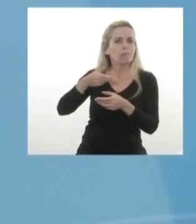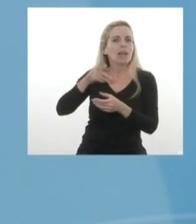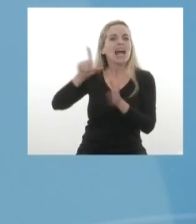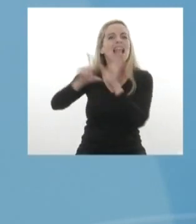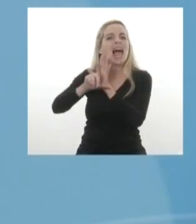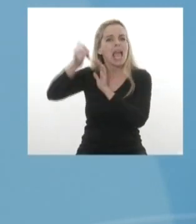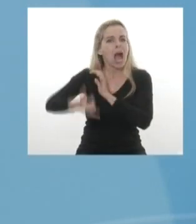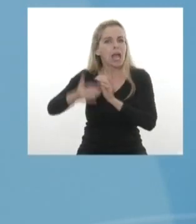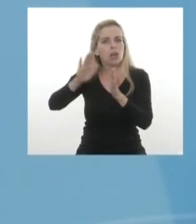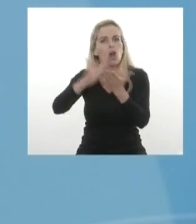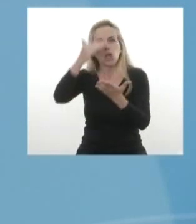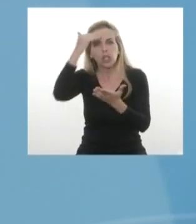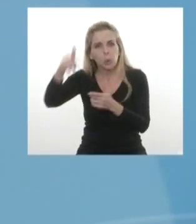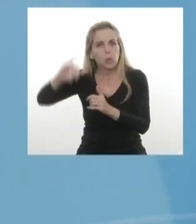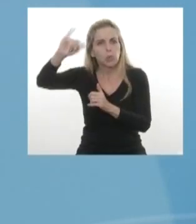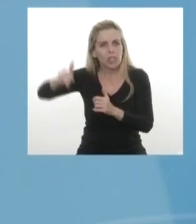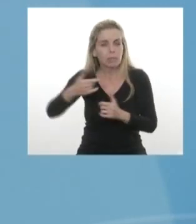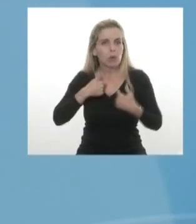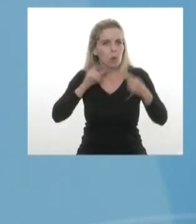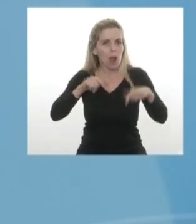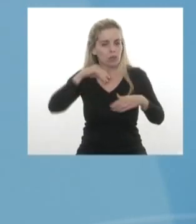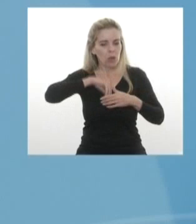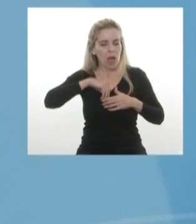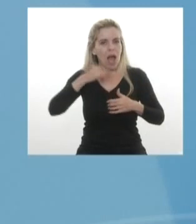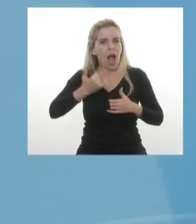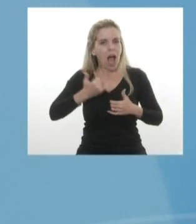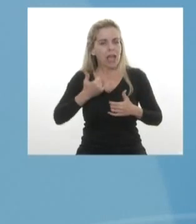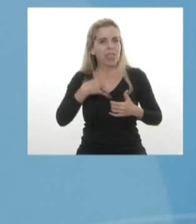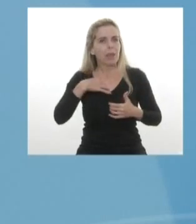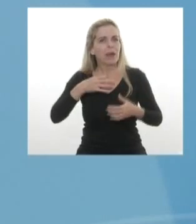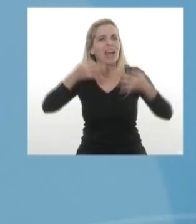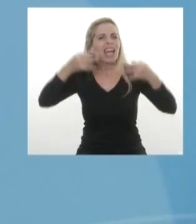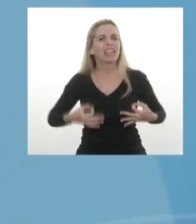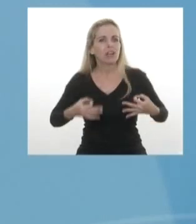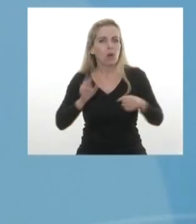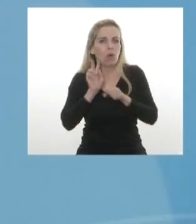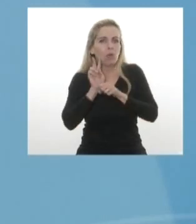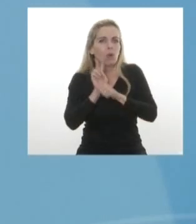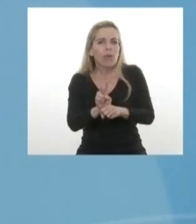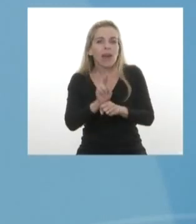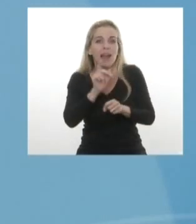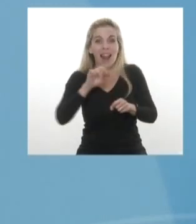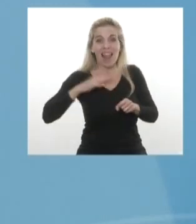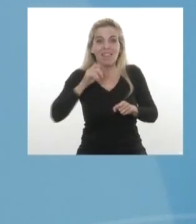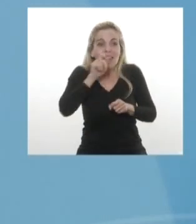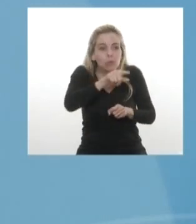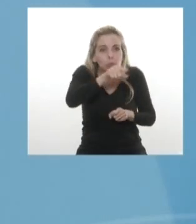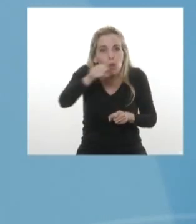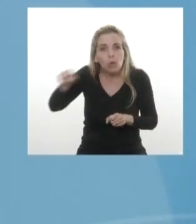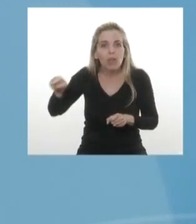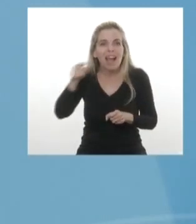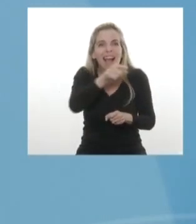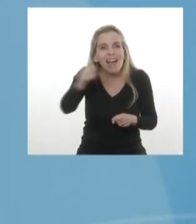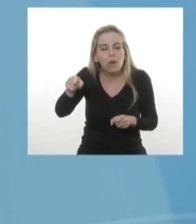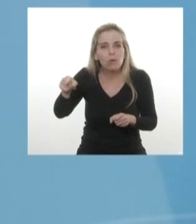siento el deber ético de preservar la vida de cada uno de ustedes, porque fueron ustedes quienes